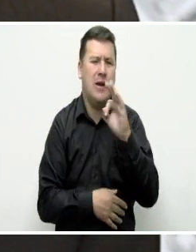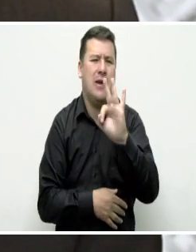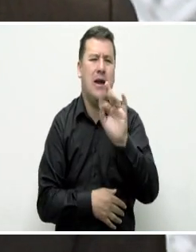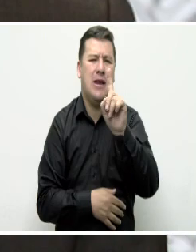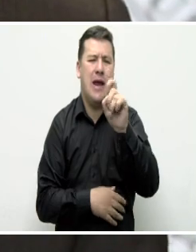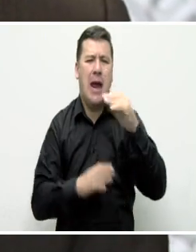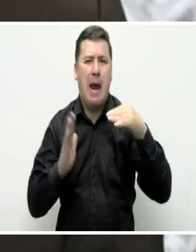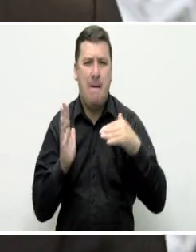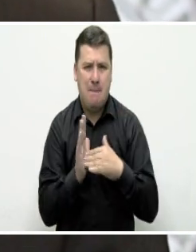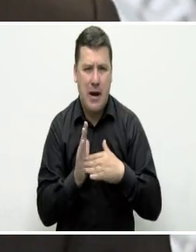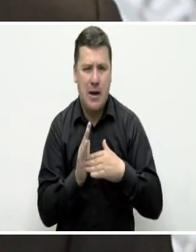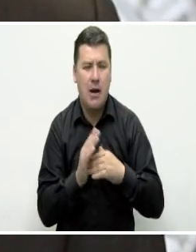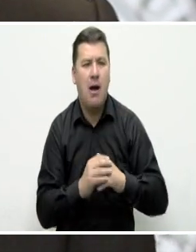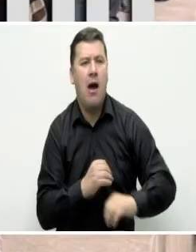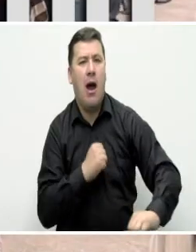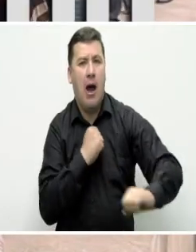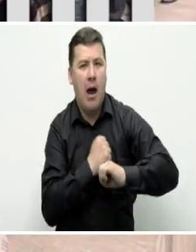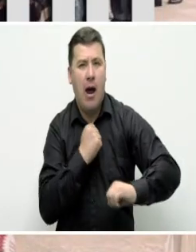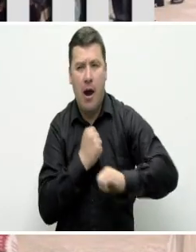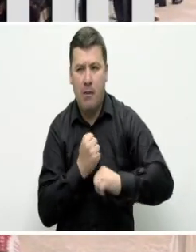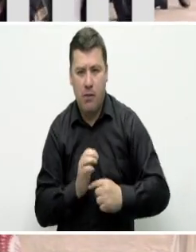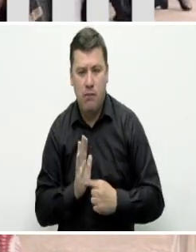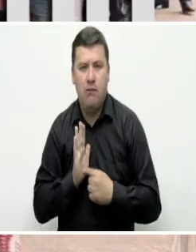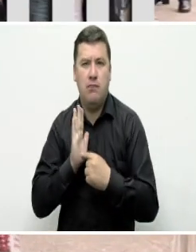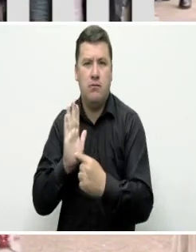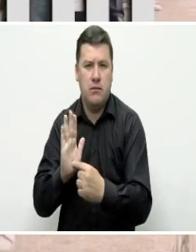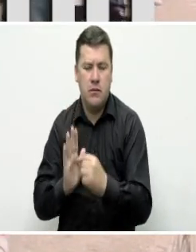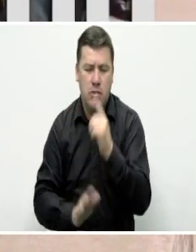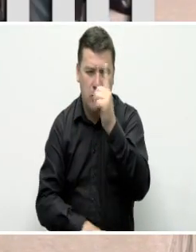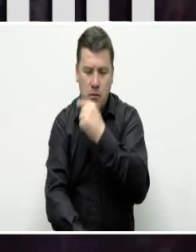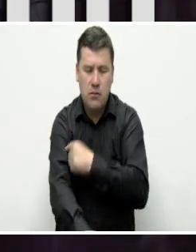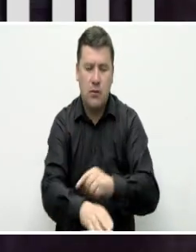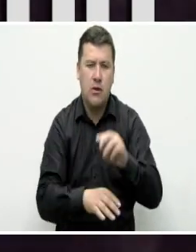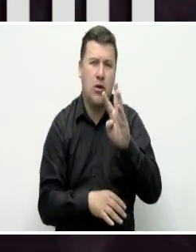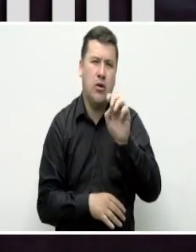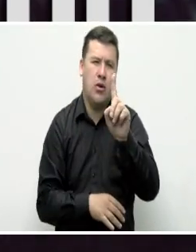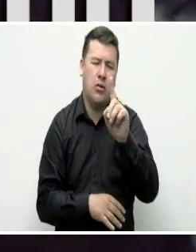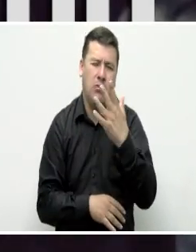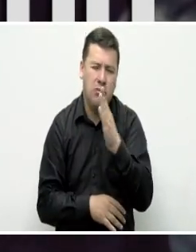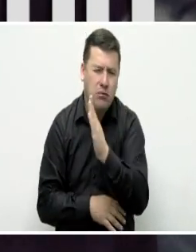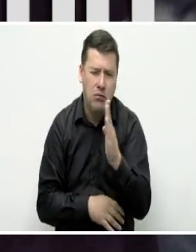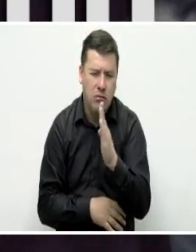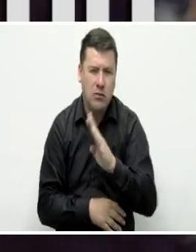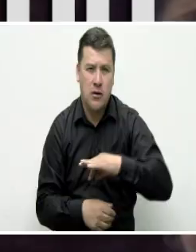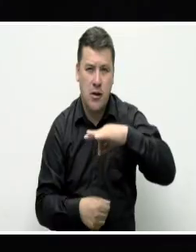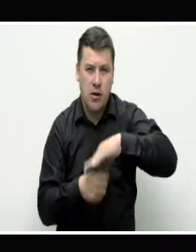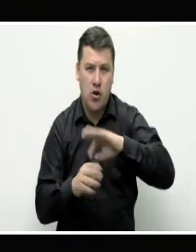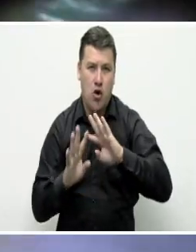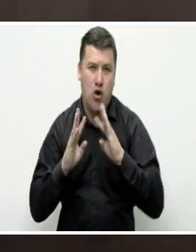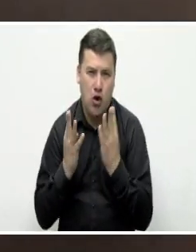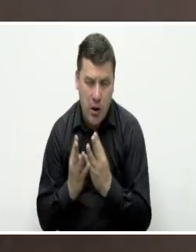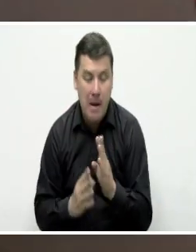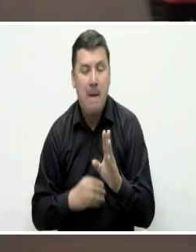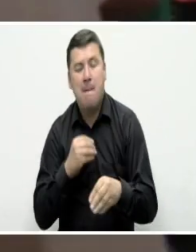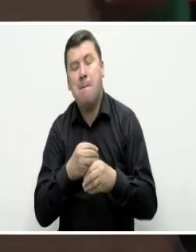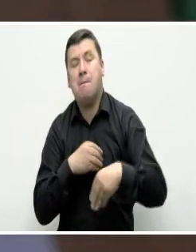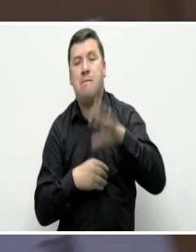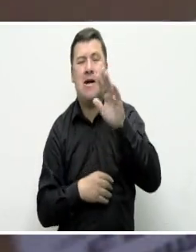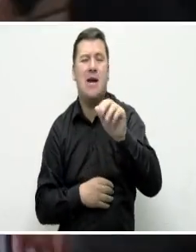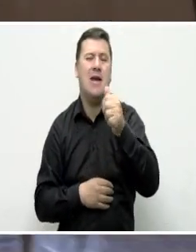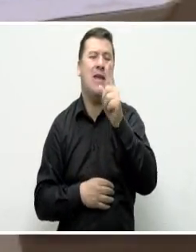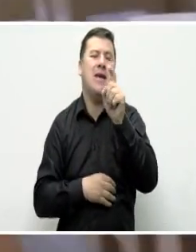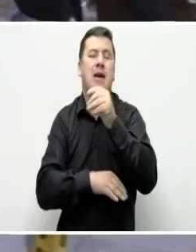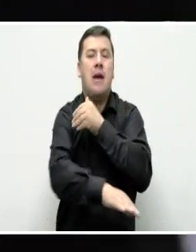17.336.000 apoyos que fueron presentados, 1.181.000 aproximadamente para las elecciones de Congreso y más de